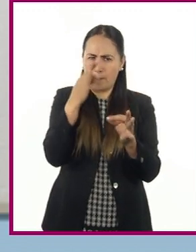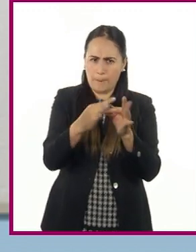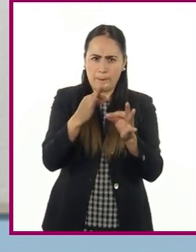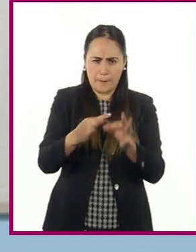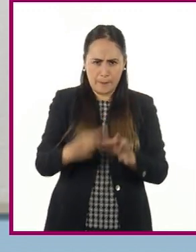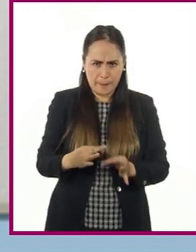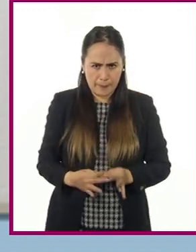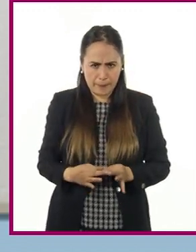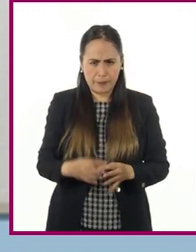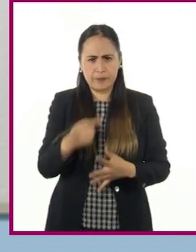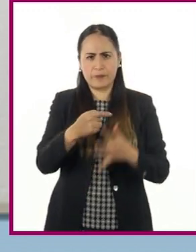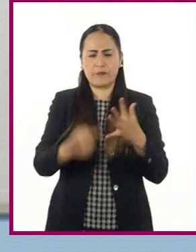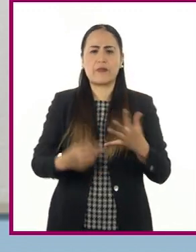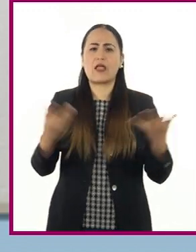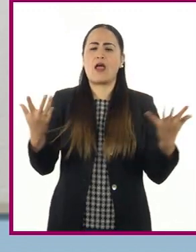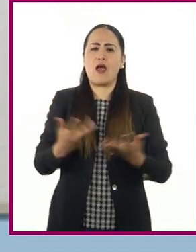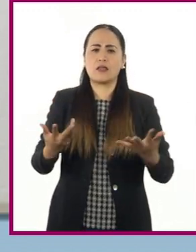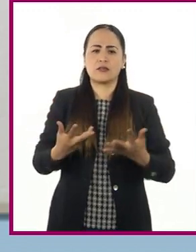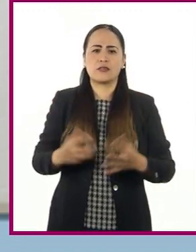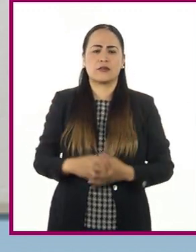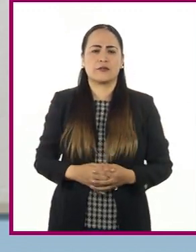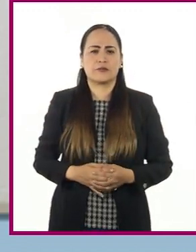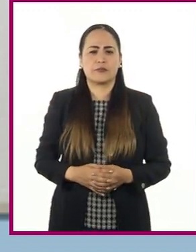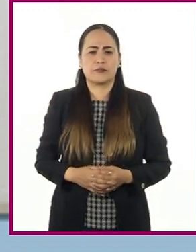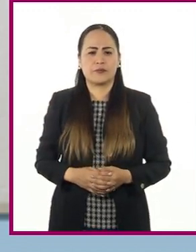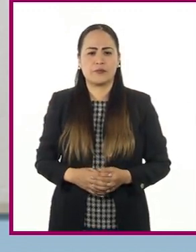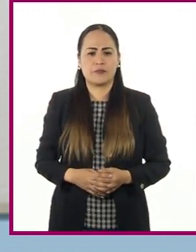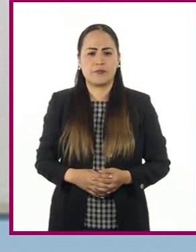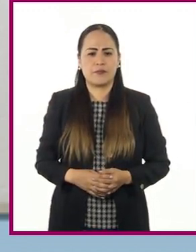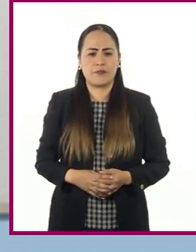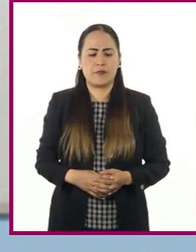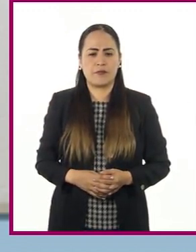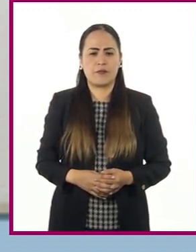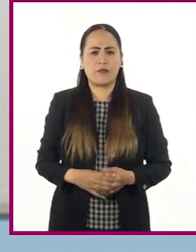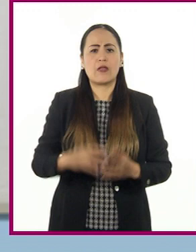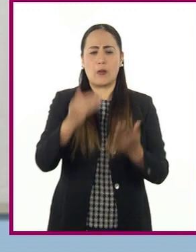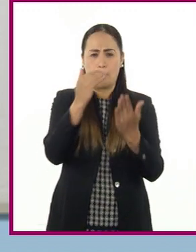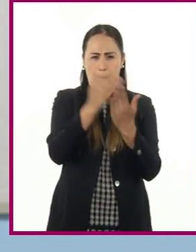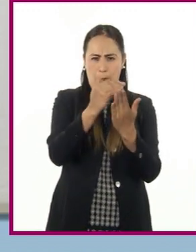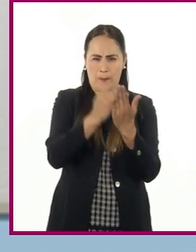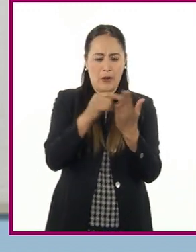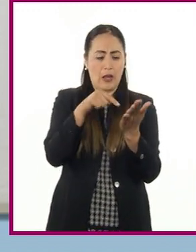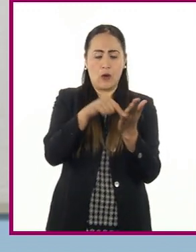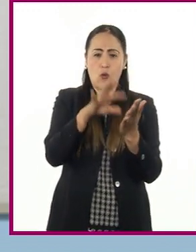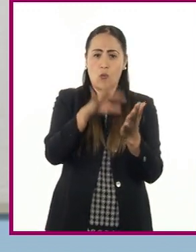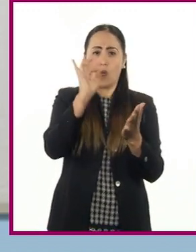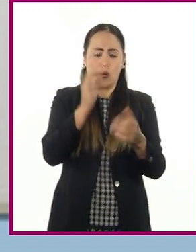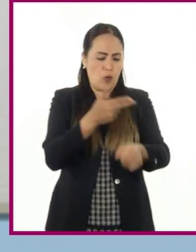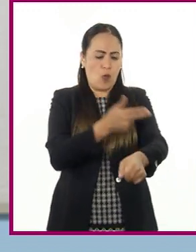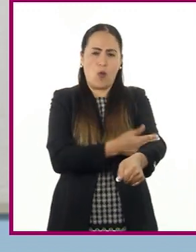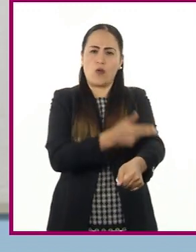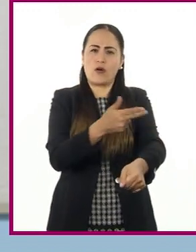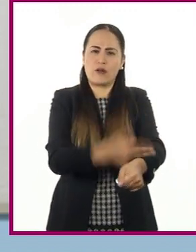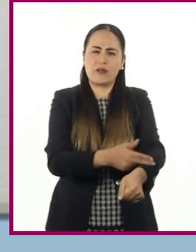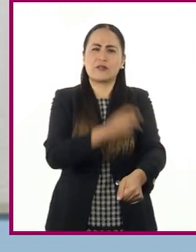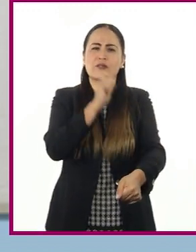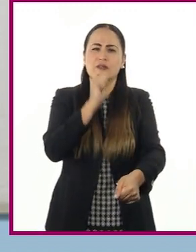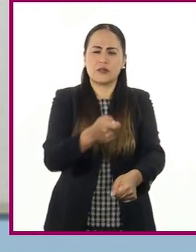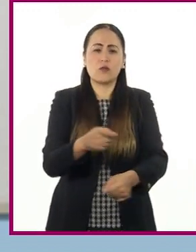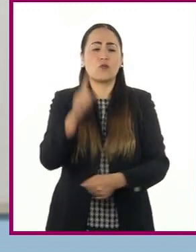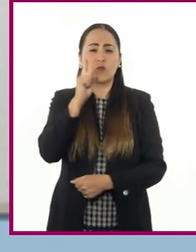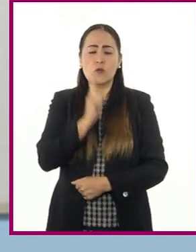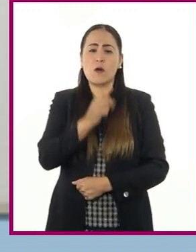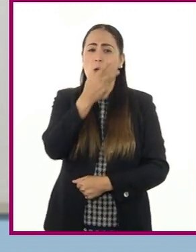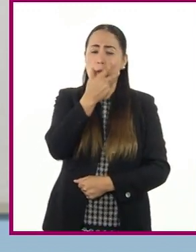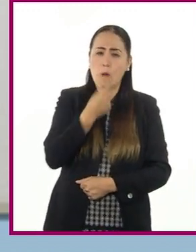funciones, facultades y atribuciones. El principio de honradez señala que la conducción de las y